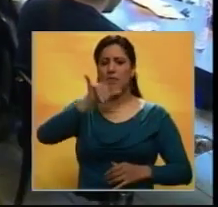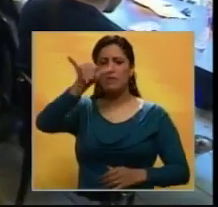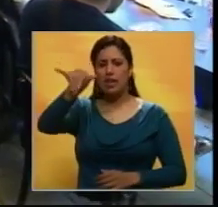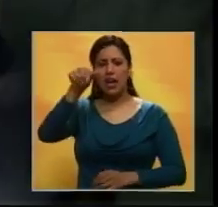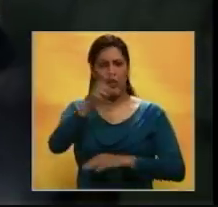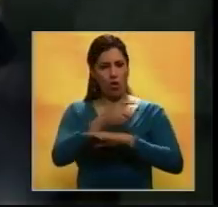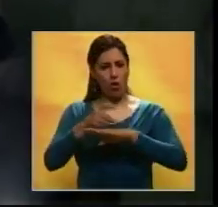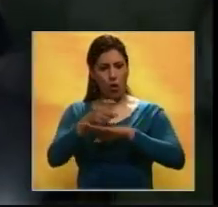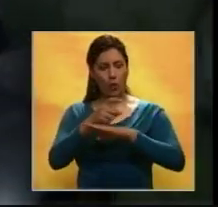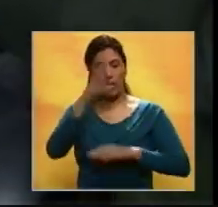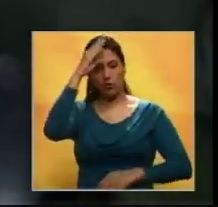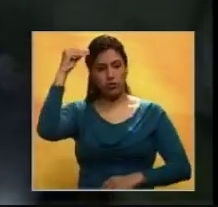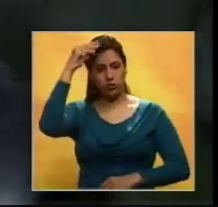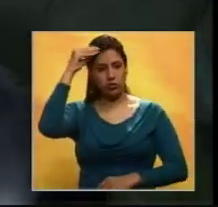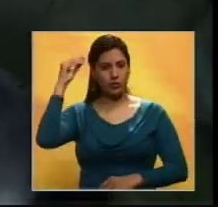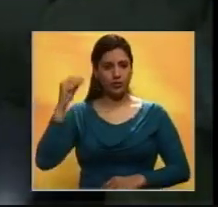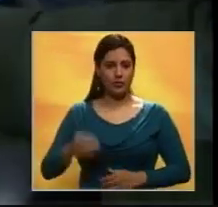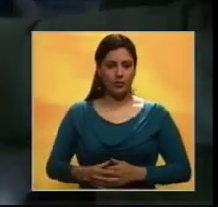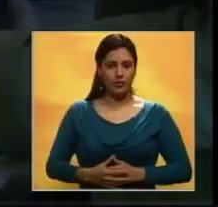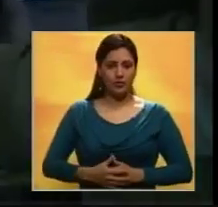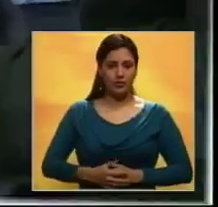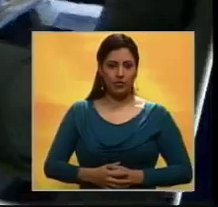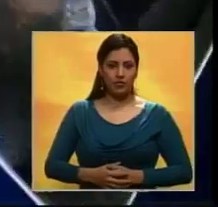del gobierno de Donald Trump.